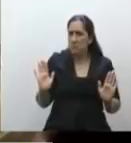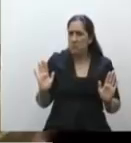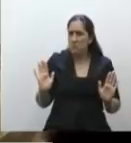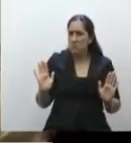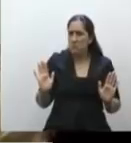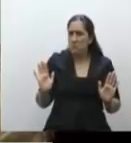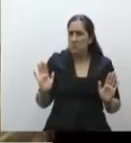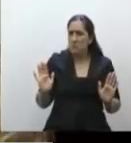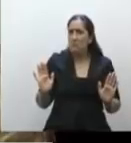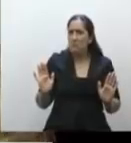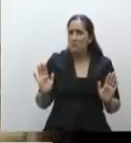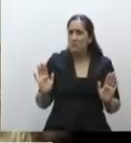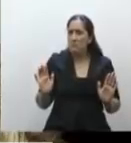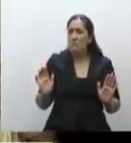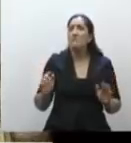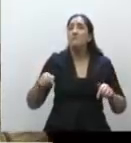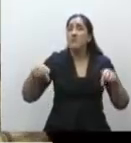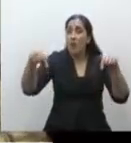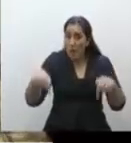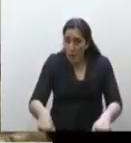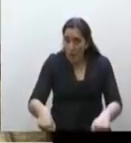cuestiones, hoy,